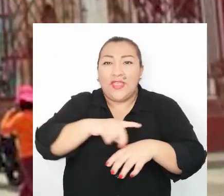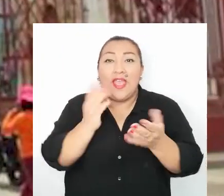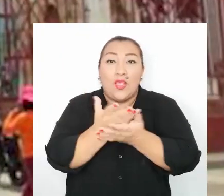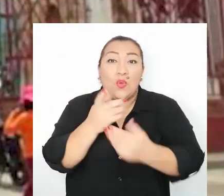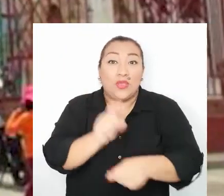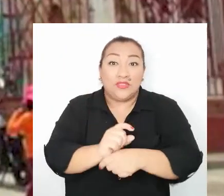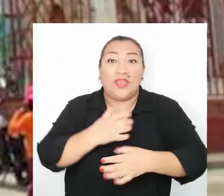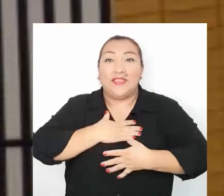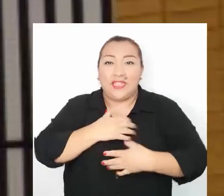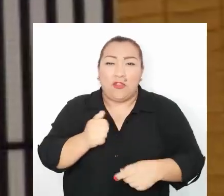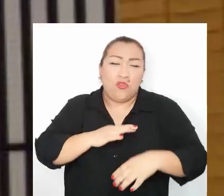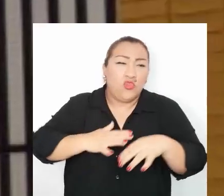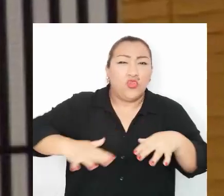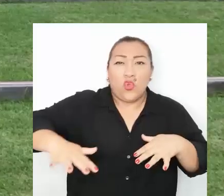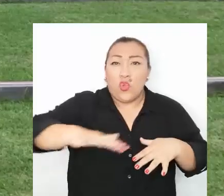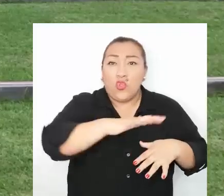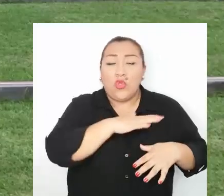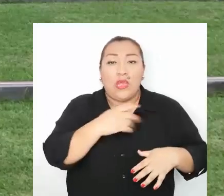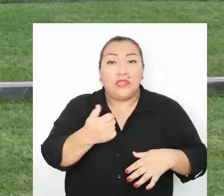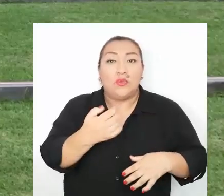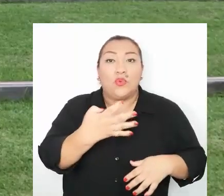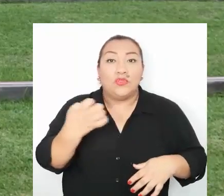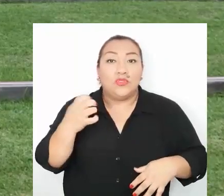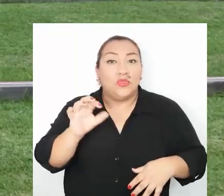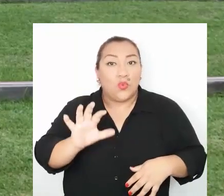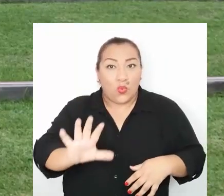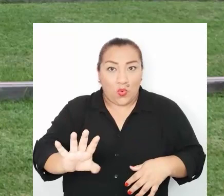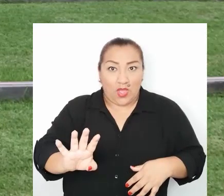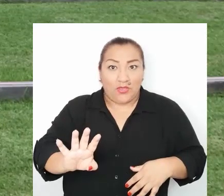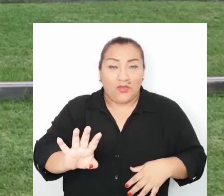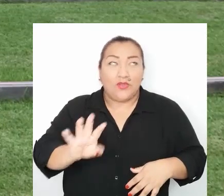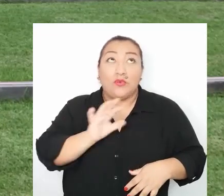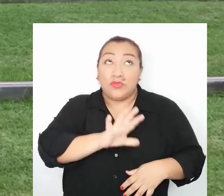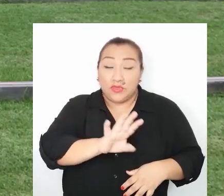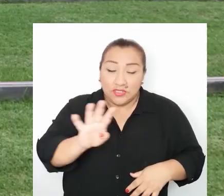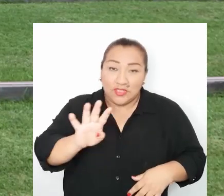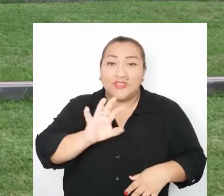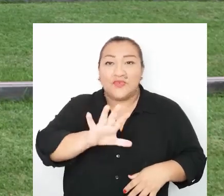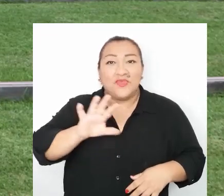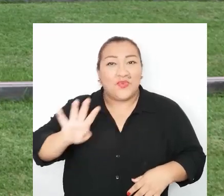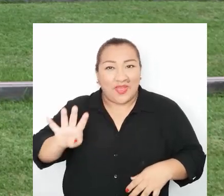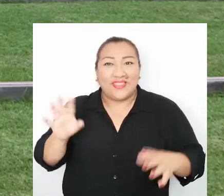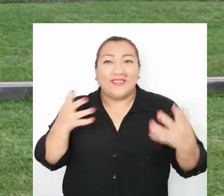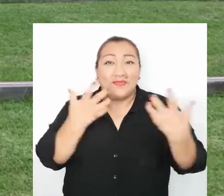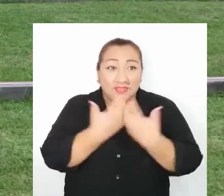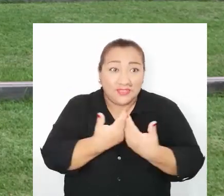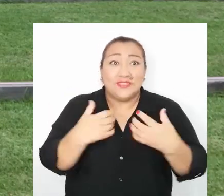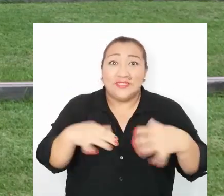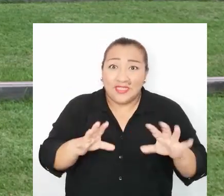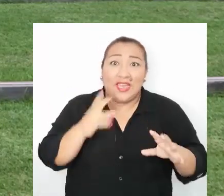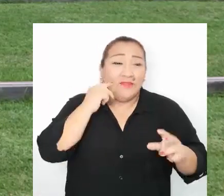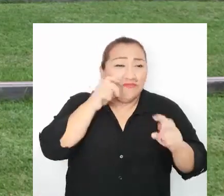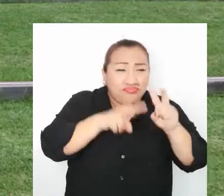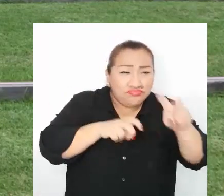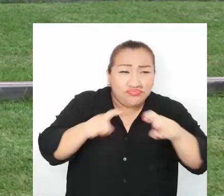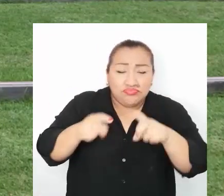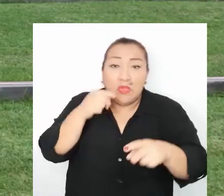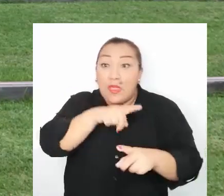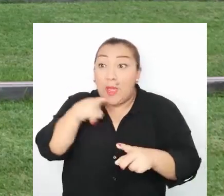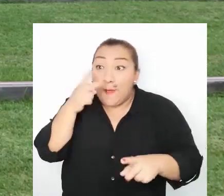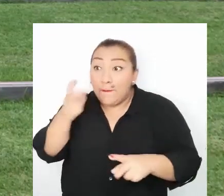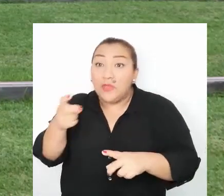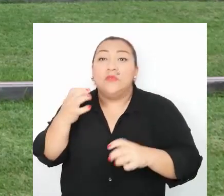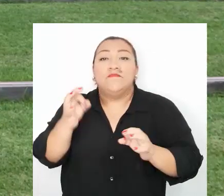direcciones regionales de educación y salud. Del total de intervenciones, 454 fueron servicios de control simultáneo y